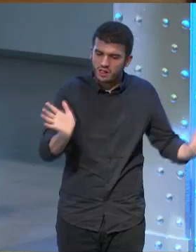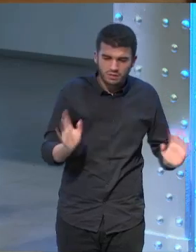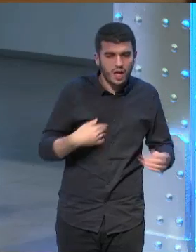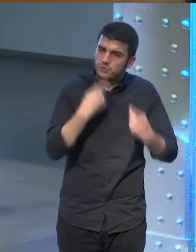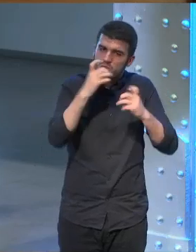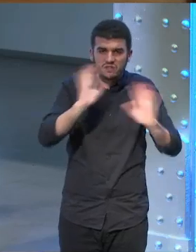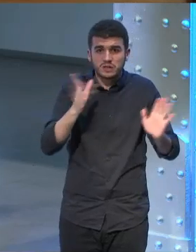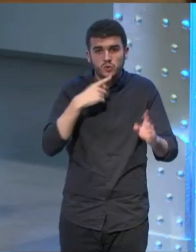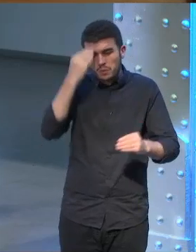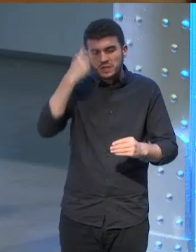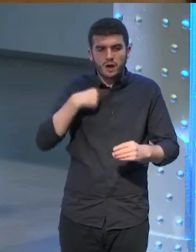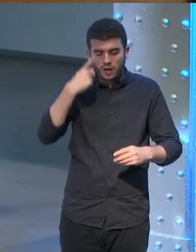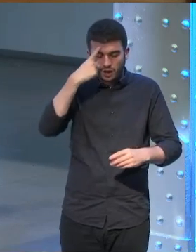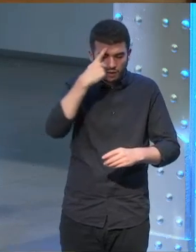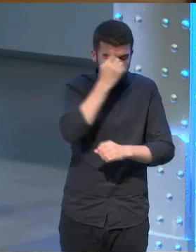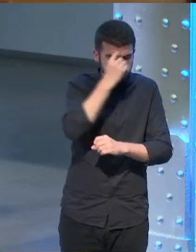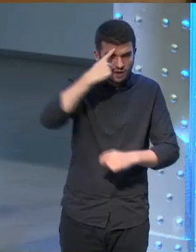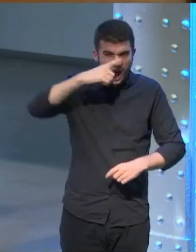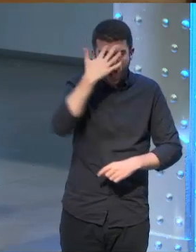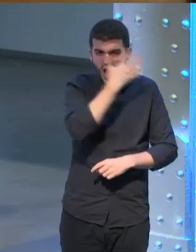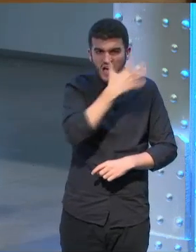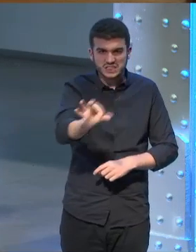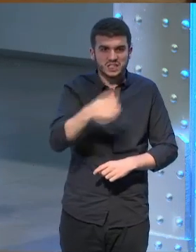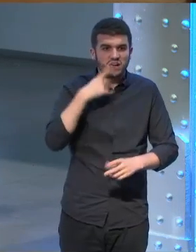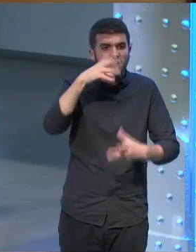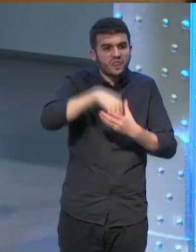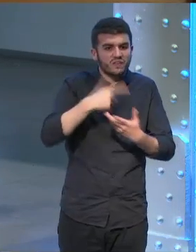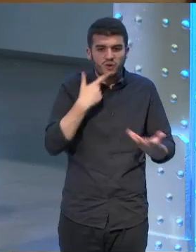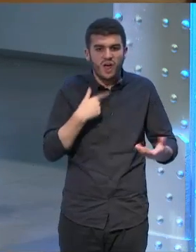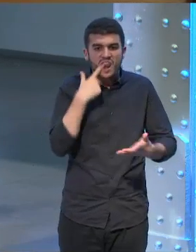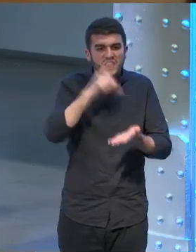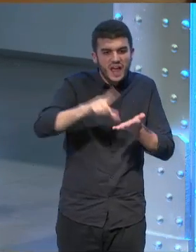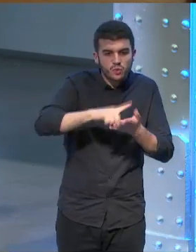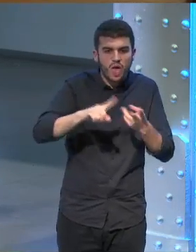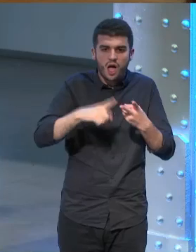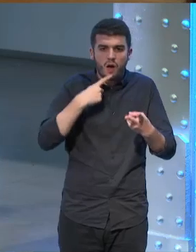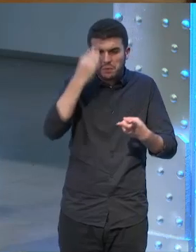era una crack en chapar, en entender, me encanta la literatura, o sea, me encanta todo